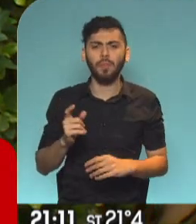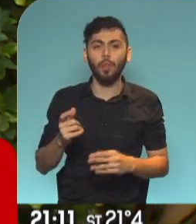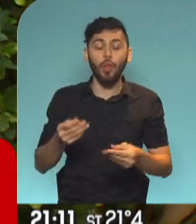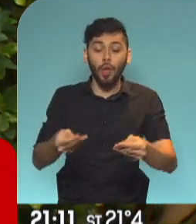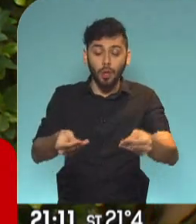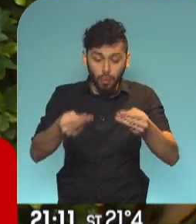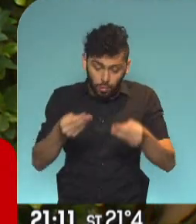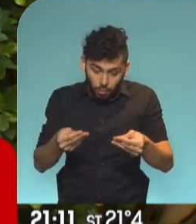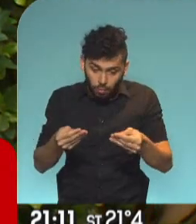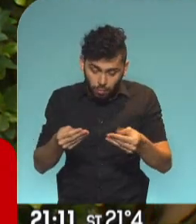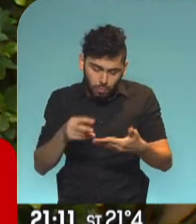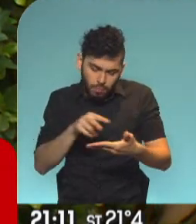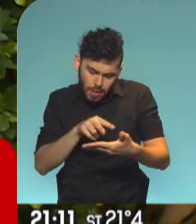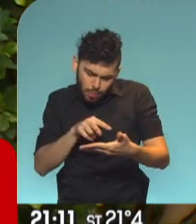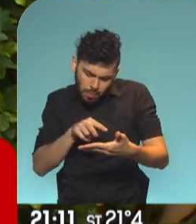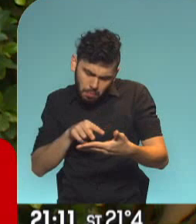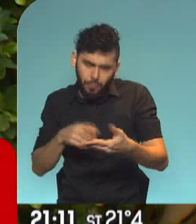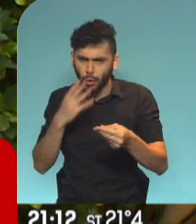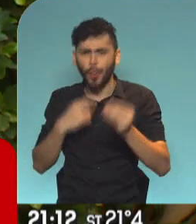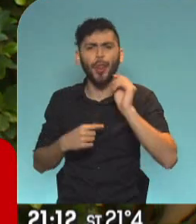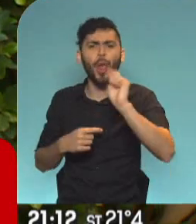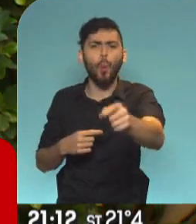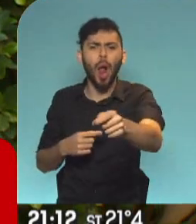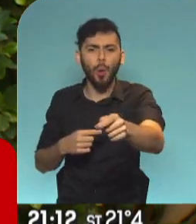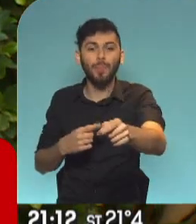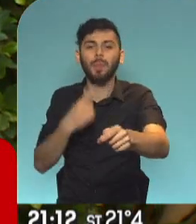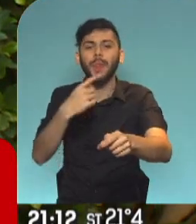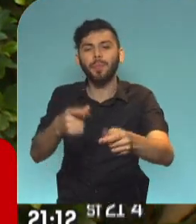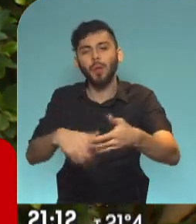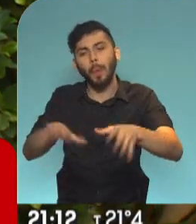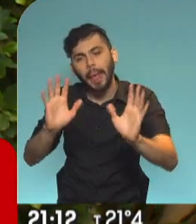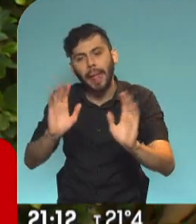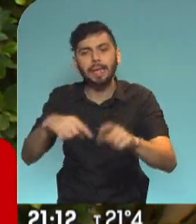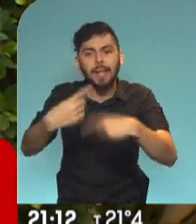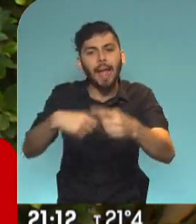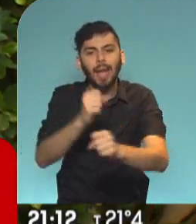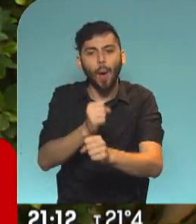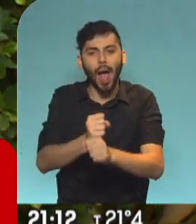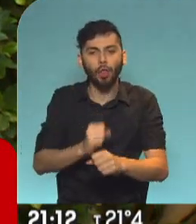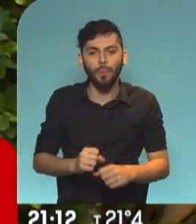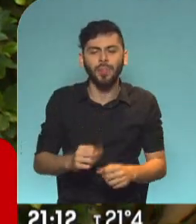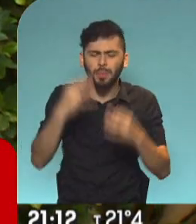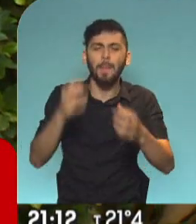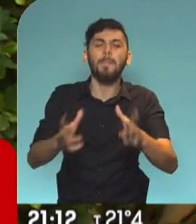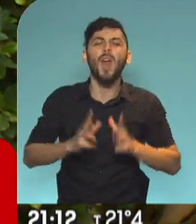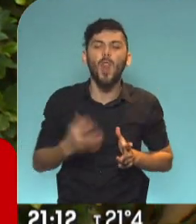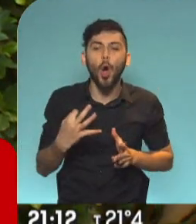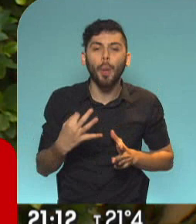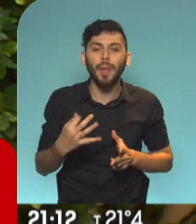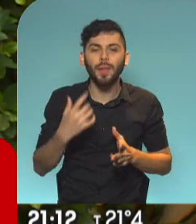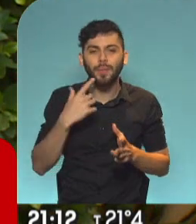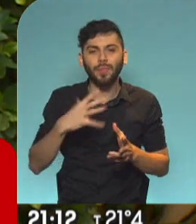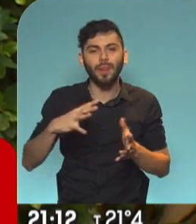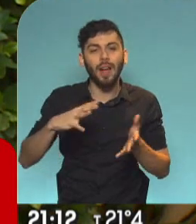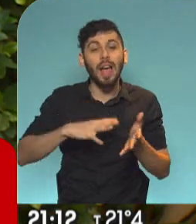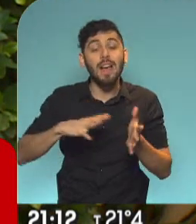los dibujos después de examinarlos cuidadosamente y me dijo, bueno, seguí trabajando, ¿no? Lo que me dijo fue, hay que meter el dedo